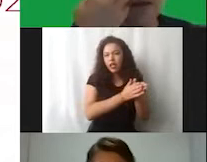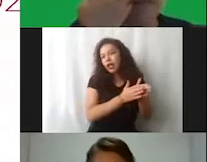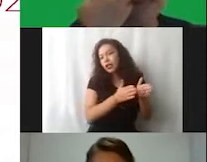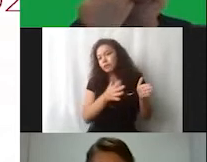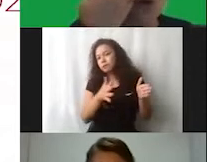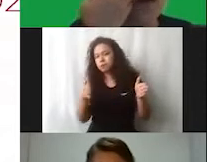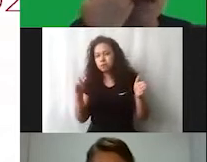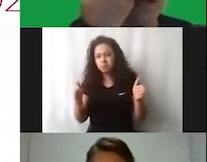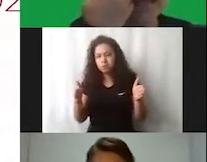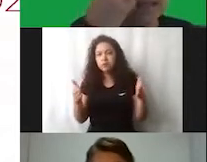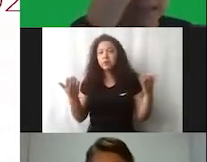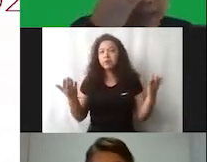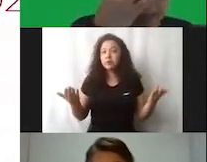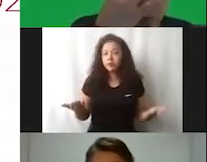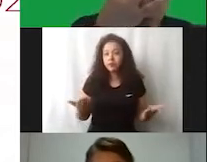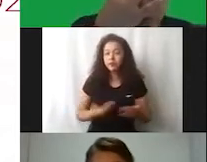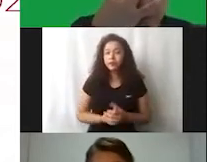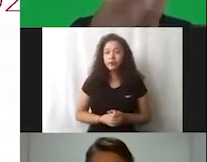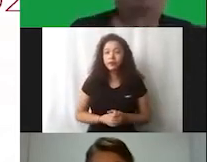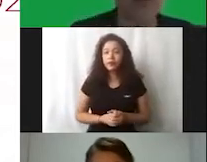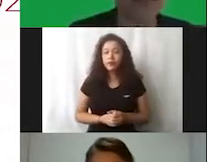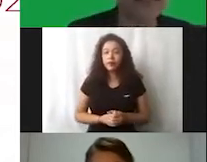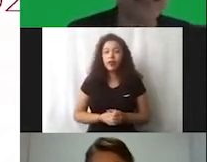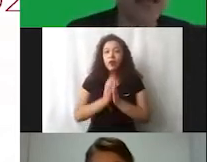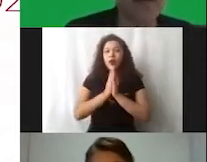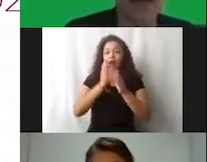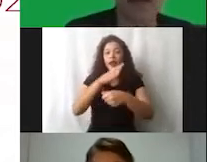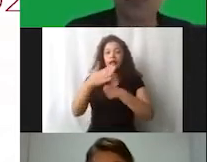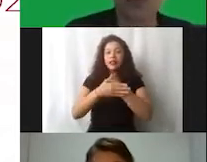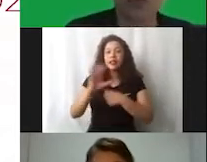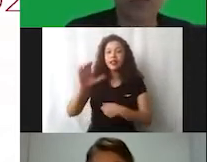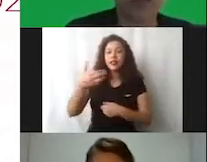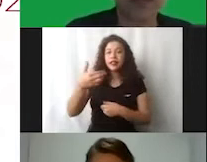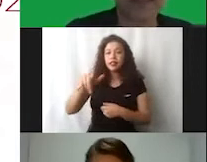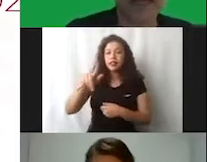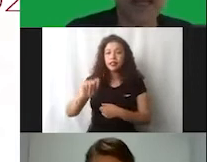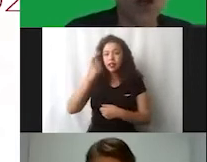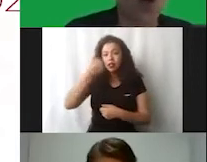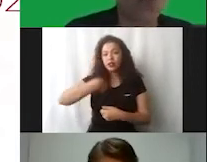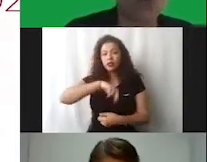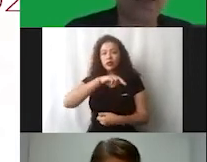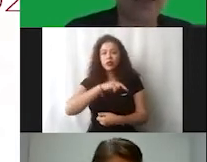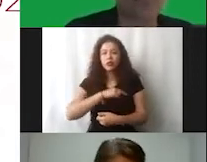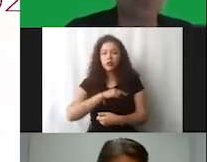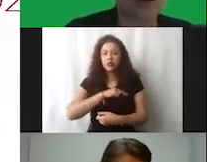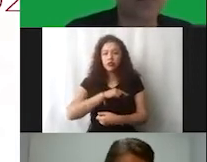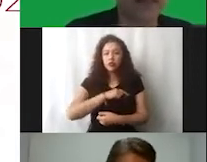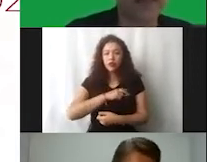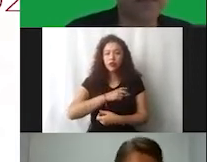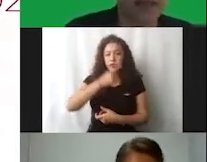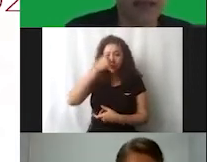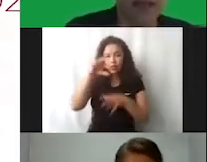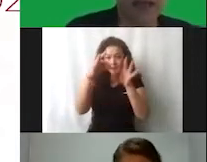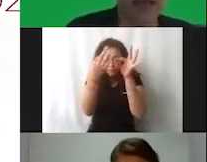esta capacitación, sí háganoslo saber por medio del chat para que nosotros podamos estar como que